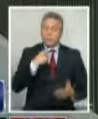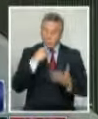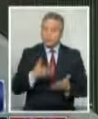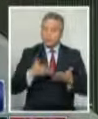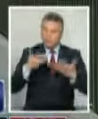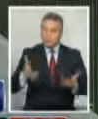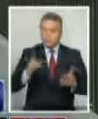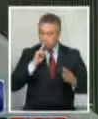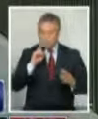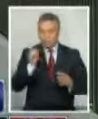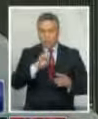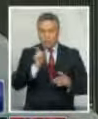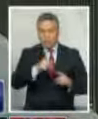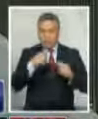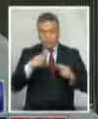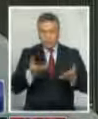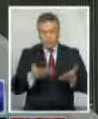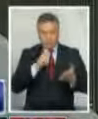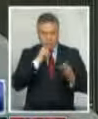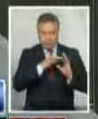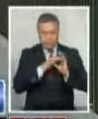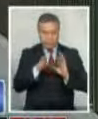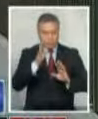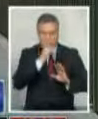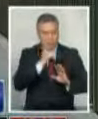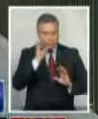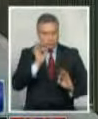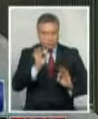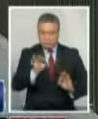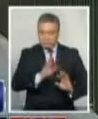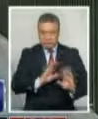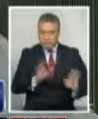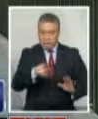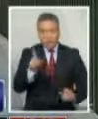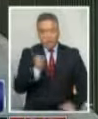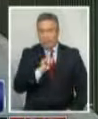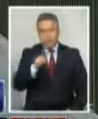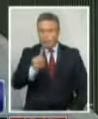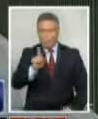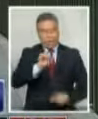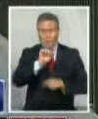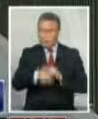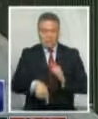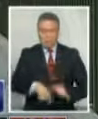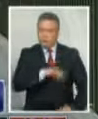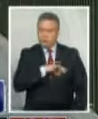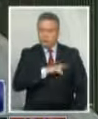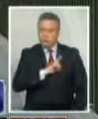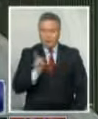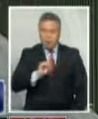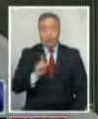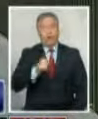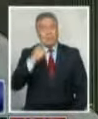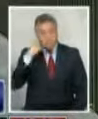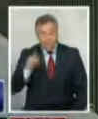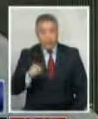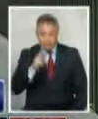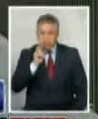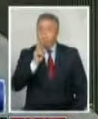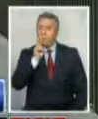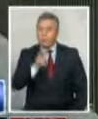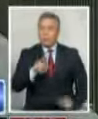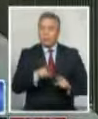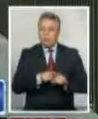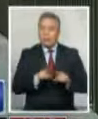tesis peruana, que no es una tesis que no tiene ningún asidero jurídico, y naturalmente esto no es aceptado por Chile, pero refleja una cierta